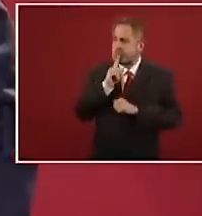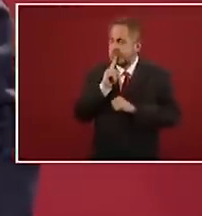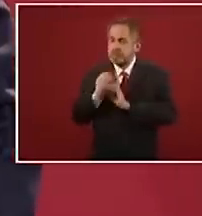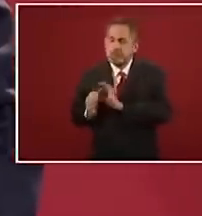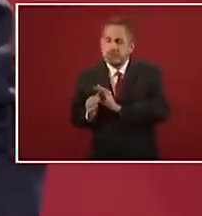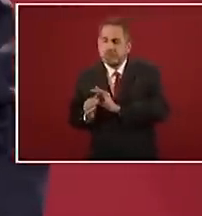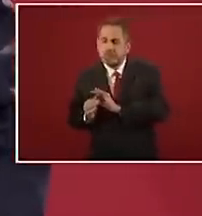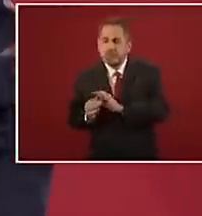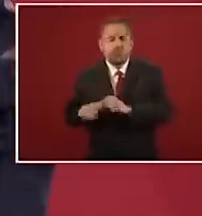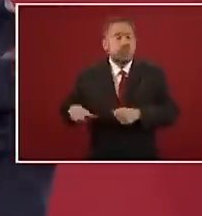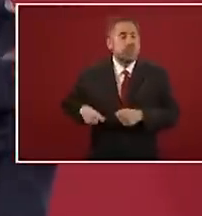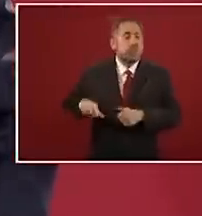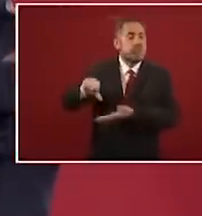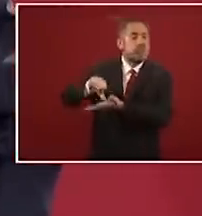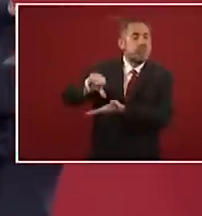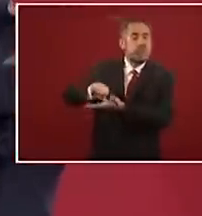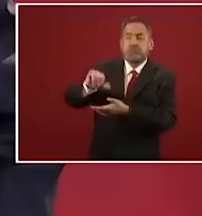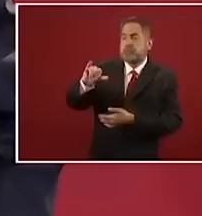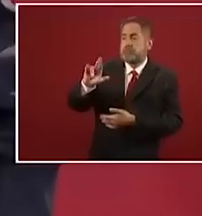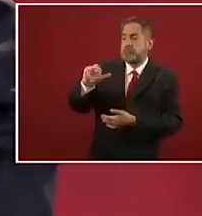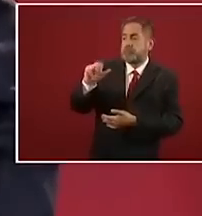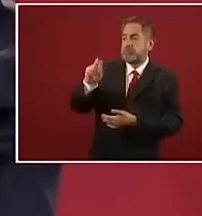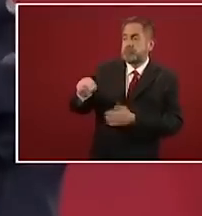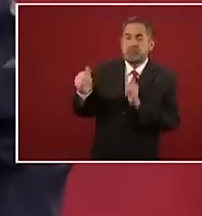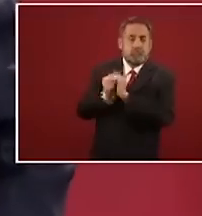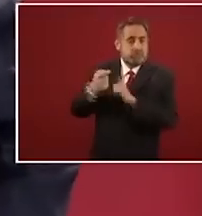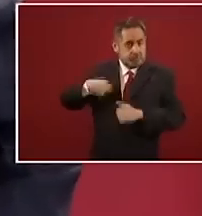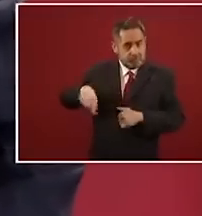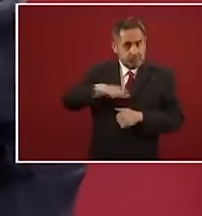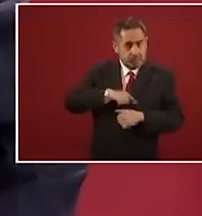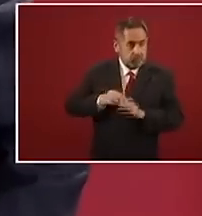del gobierno de Irán con nosotros.